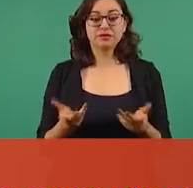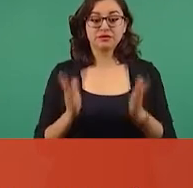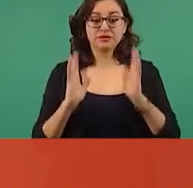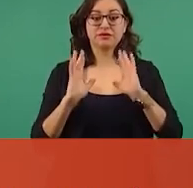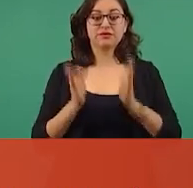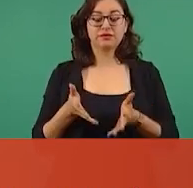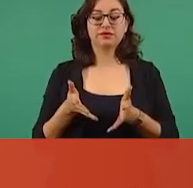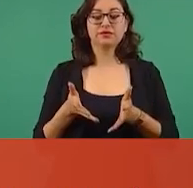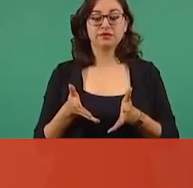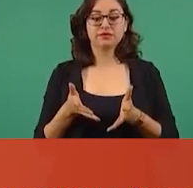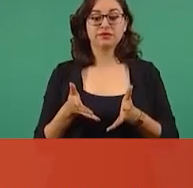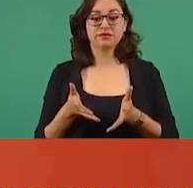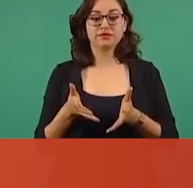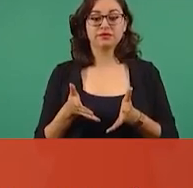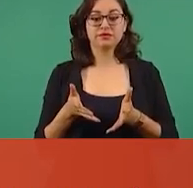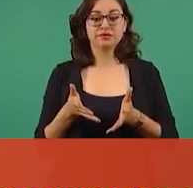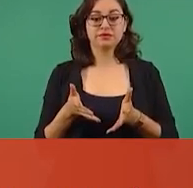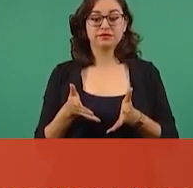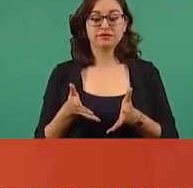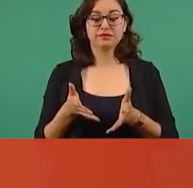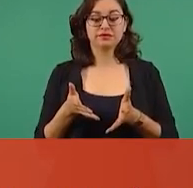a